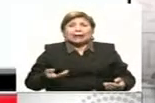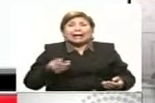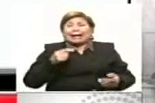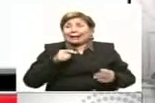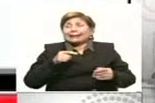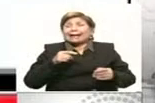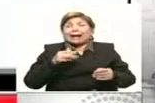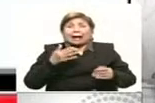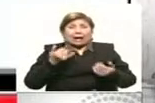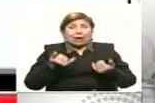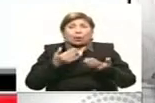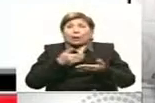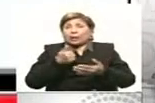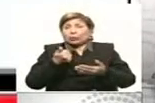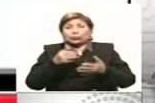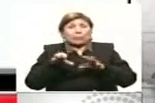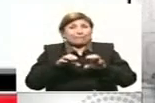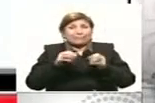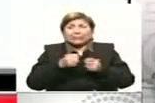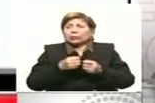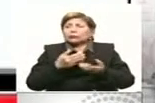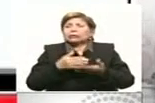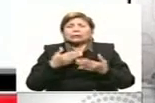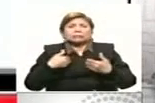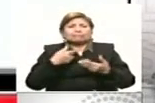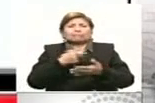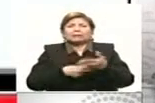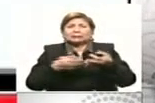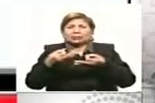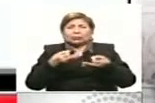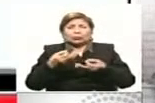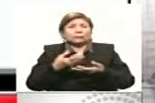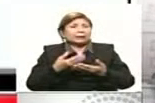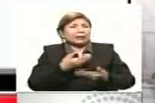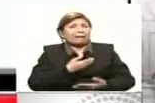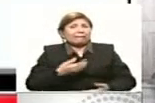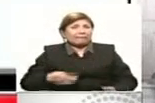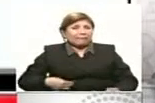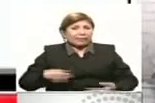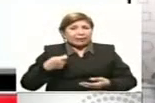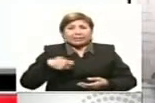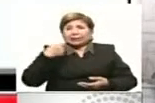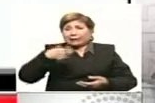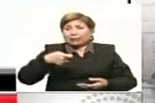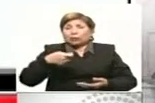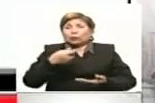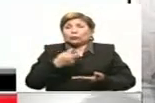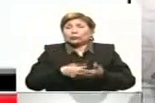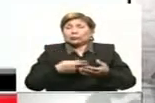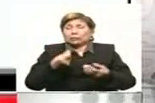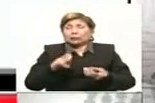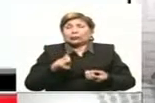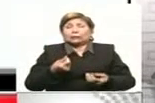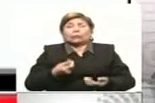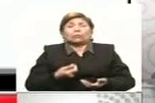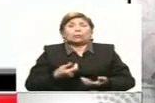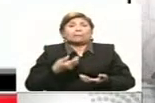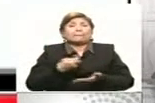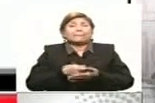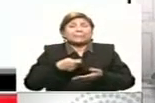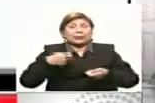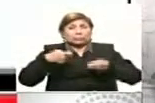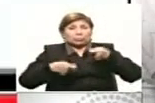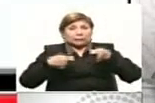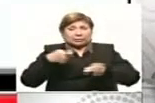Ahora, hay otros pliegos, es decir, el Ministerio de Economía y Finanzas le ha entregado dinero a otros pliegos, o ha presupuestado,